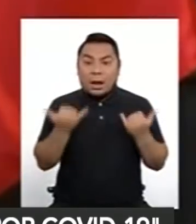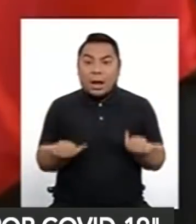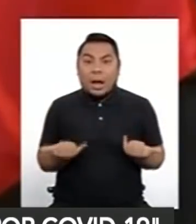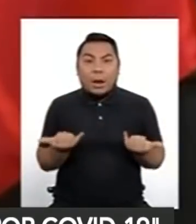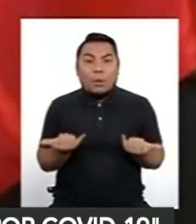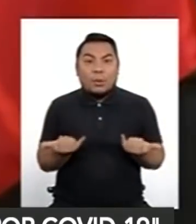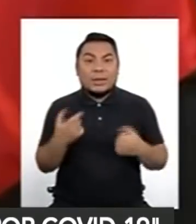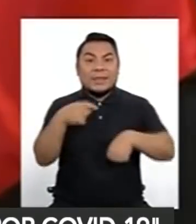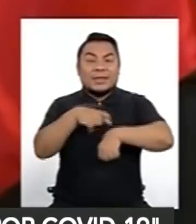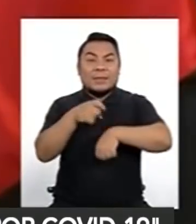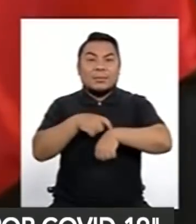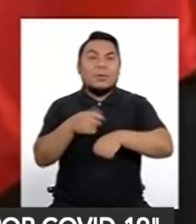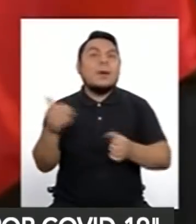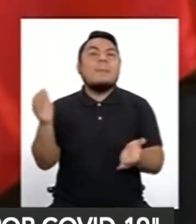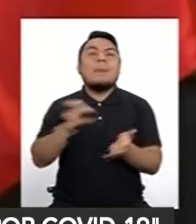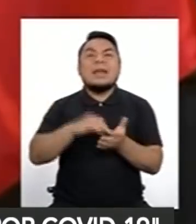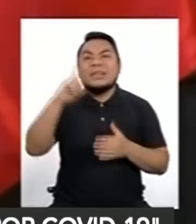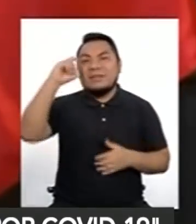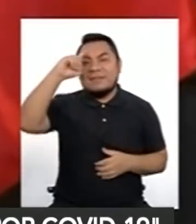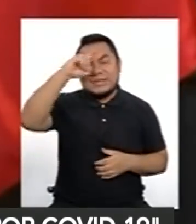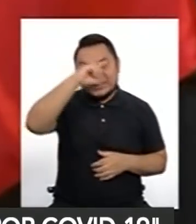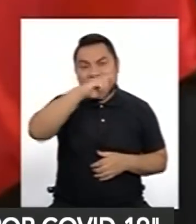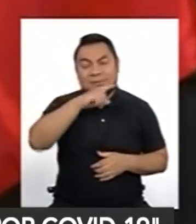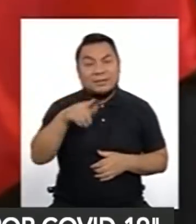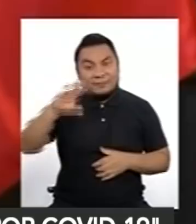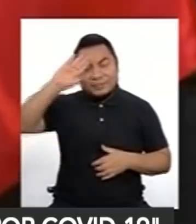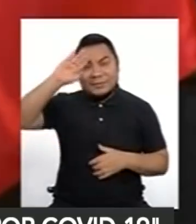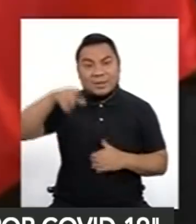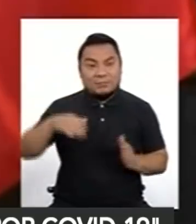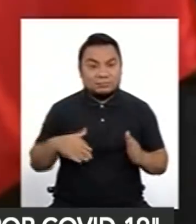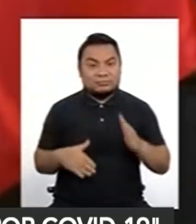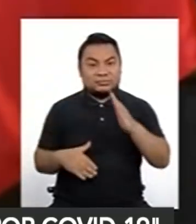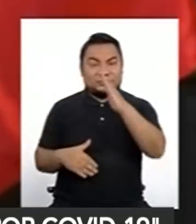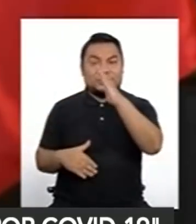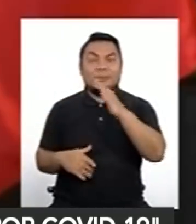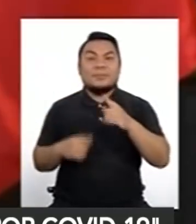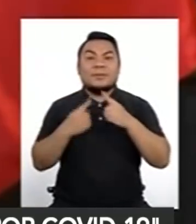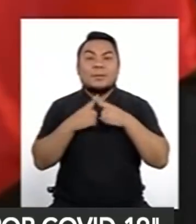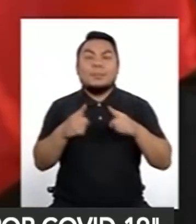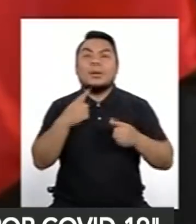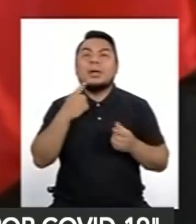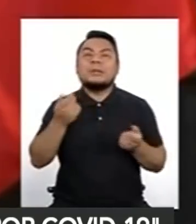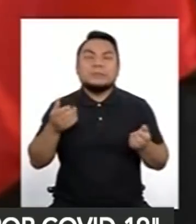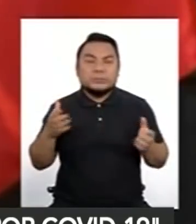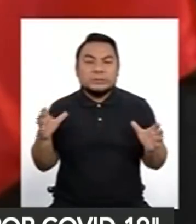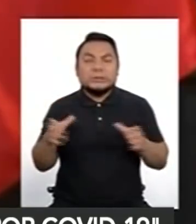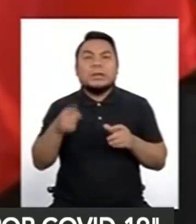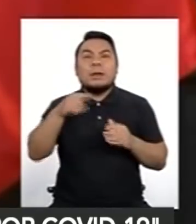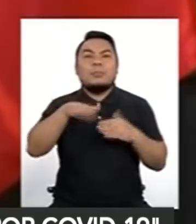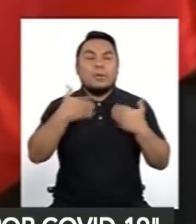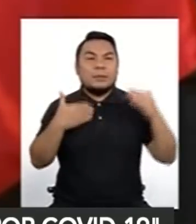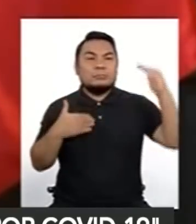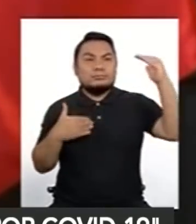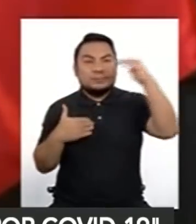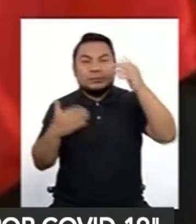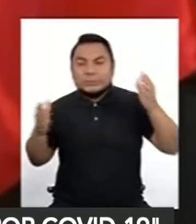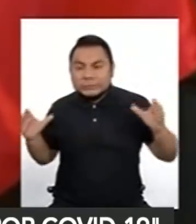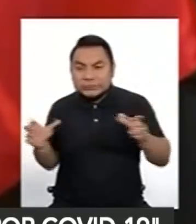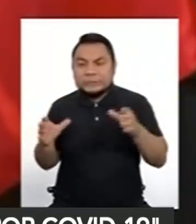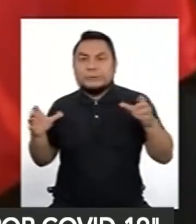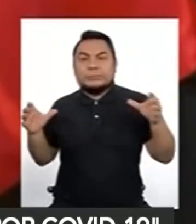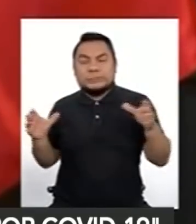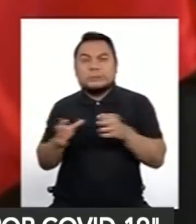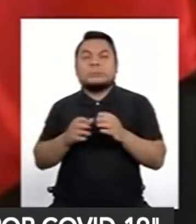más difícil de la enfermedad, pero hemos logrado bajar los indicadores de manera significativa. Que eso nos